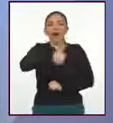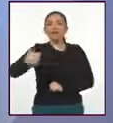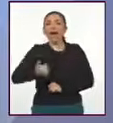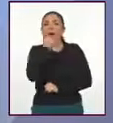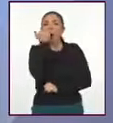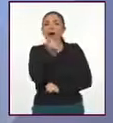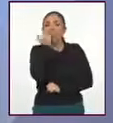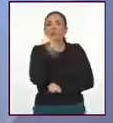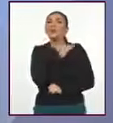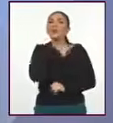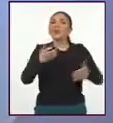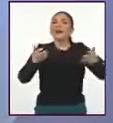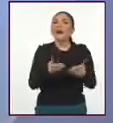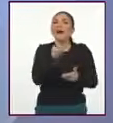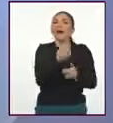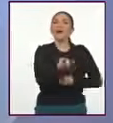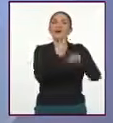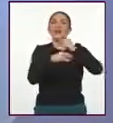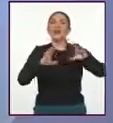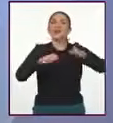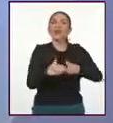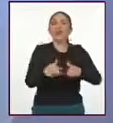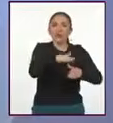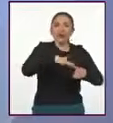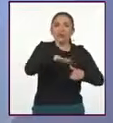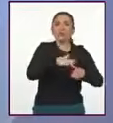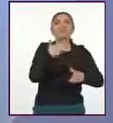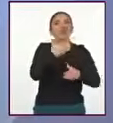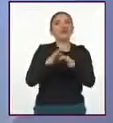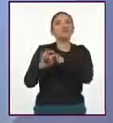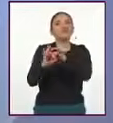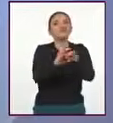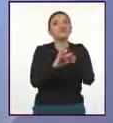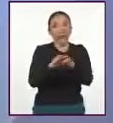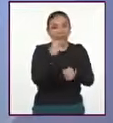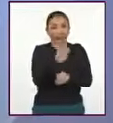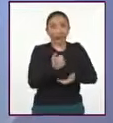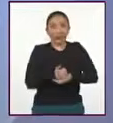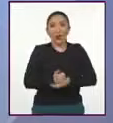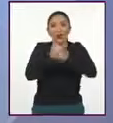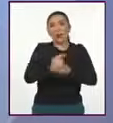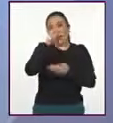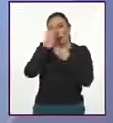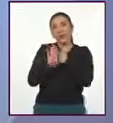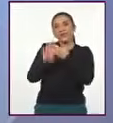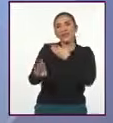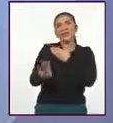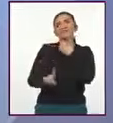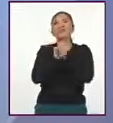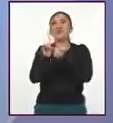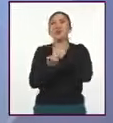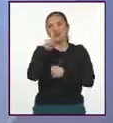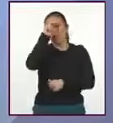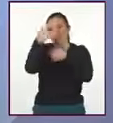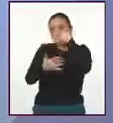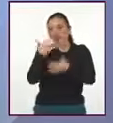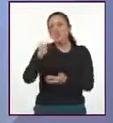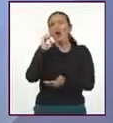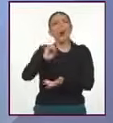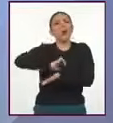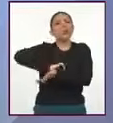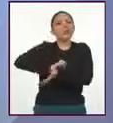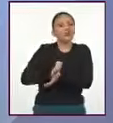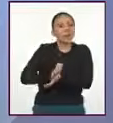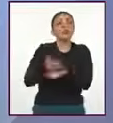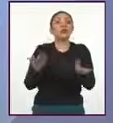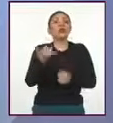y se construye así una comunidad escolar unida. Esto puede ayudar a prevenir situaciones de violencia o de discriminación